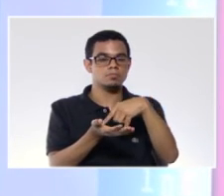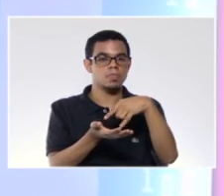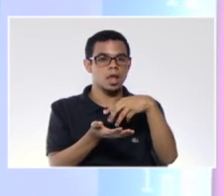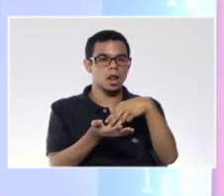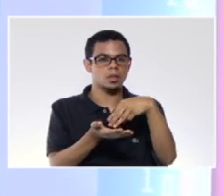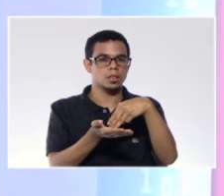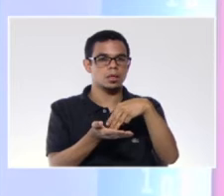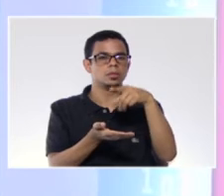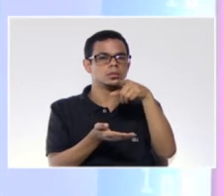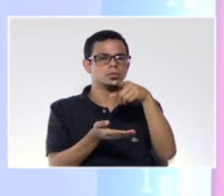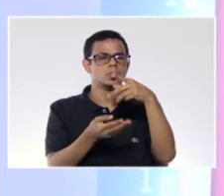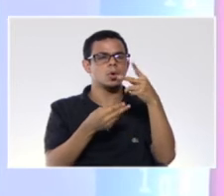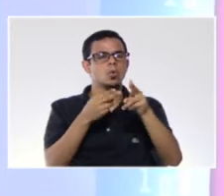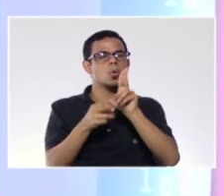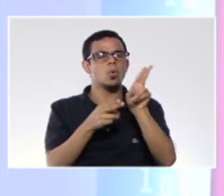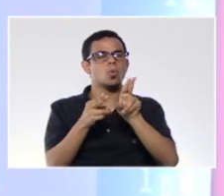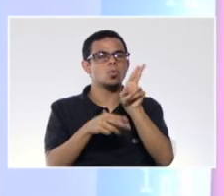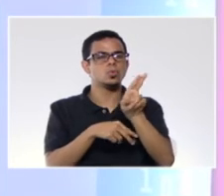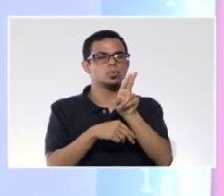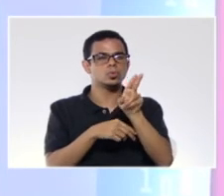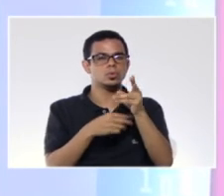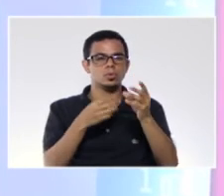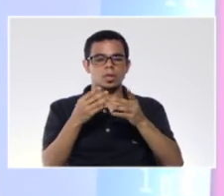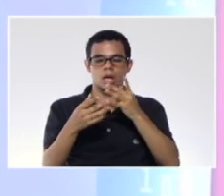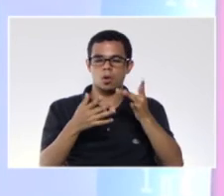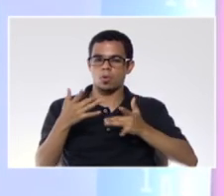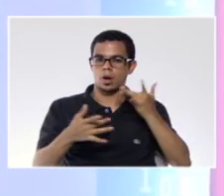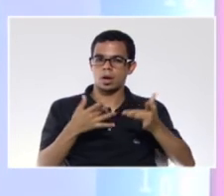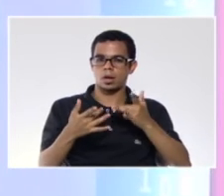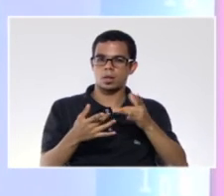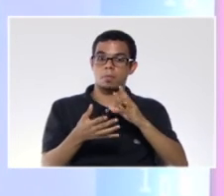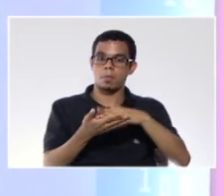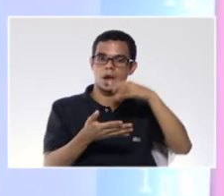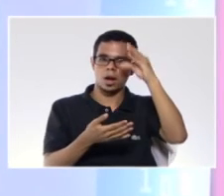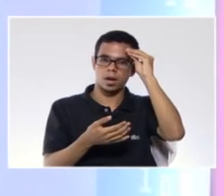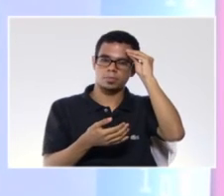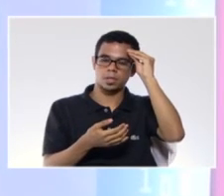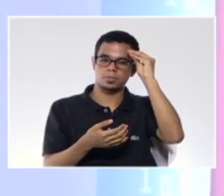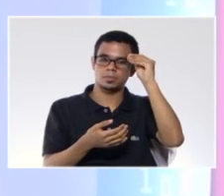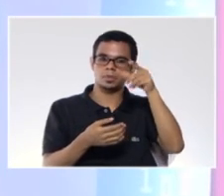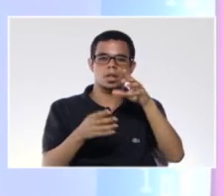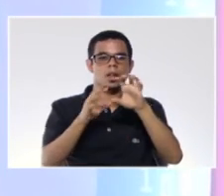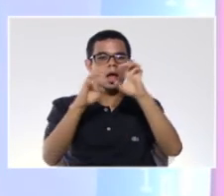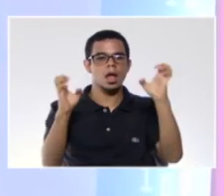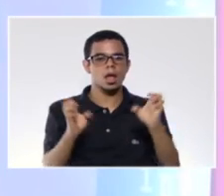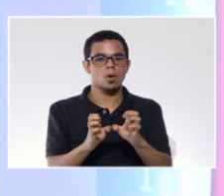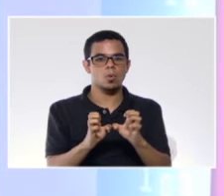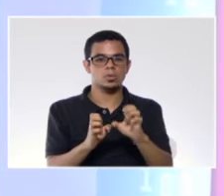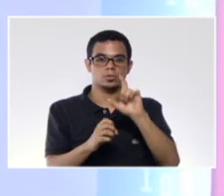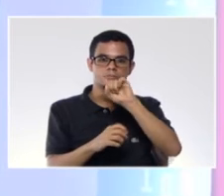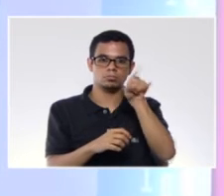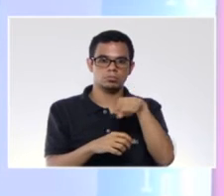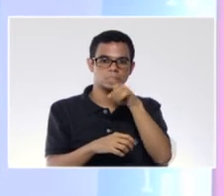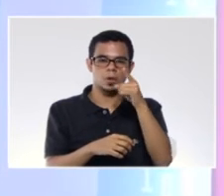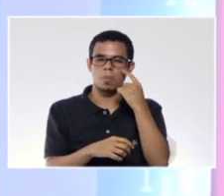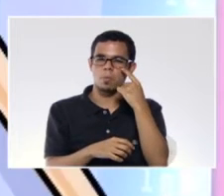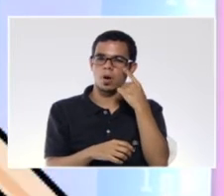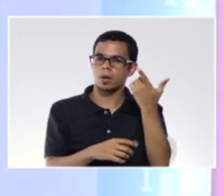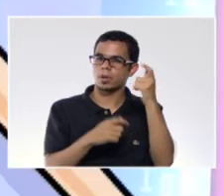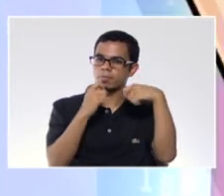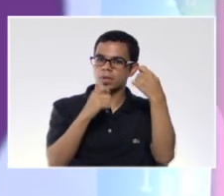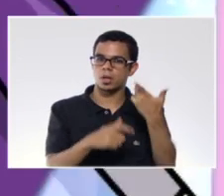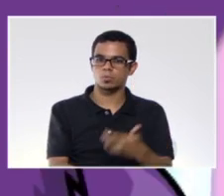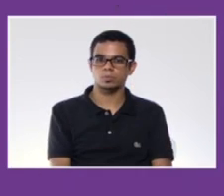esta aplicación con la elaboración de unos ejercicios para aprender a determinar la ecuación de la circunferencia. Veamos el